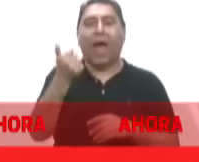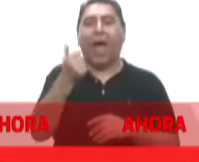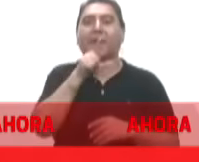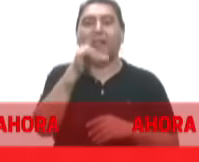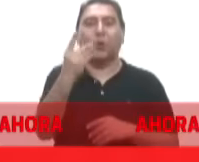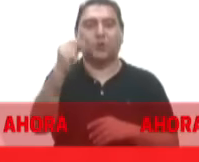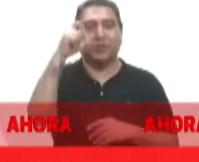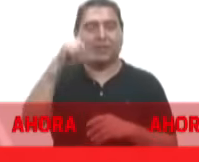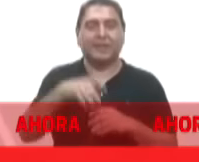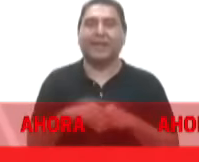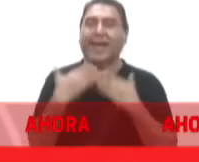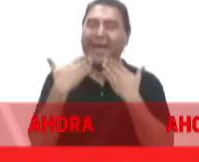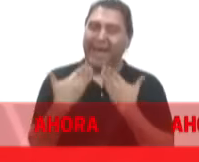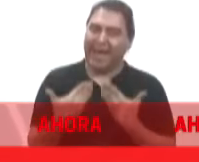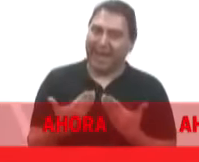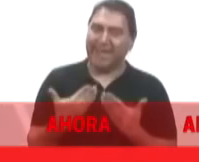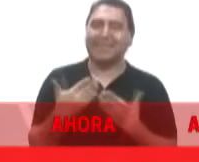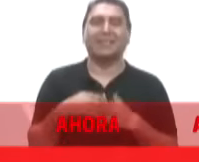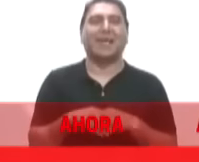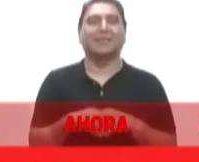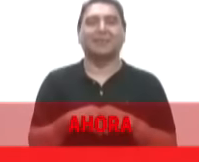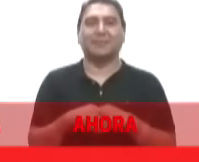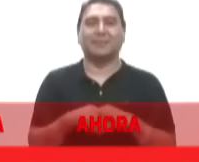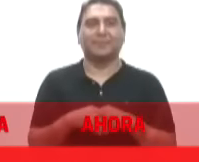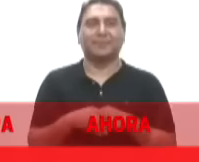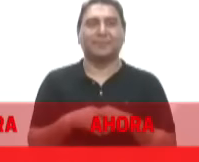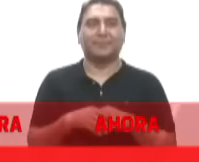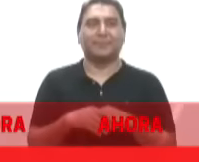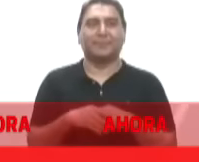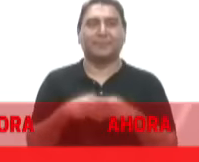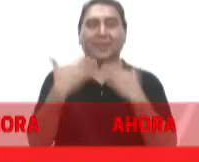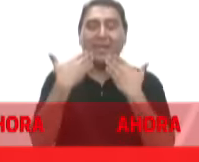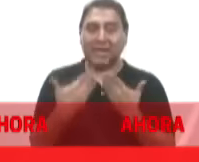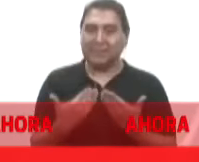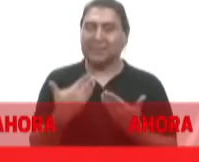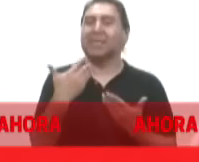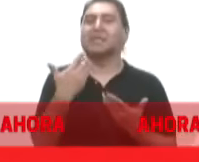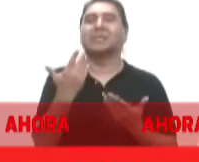Gracias, señora Presidenta.